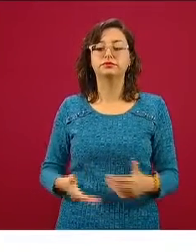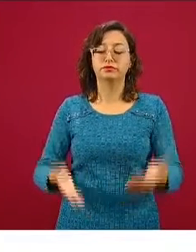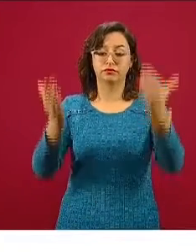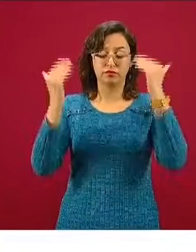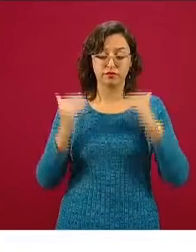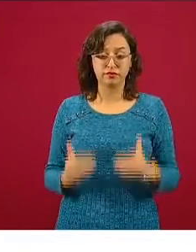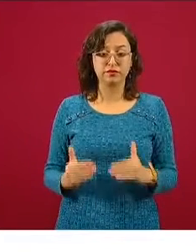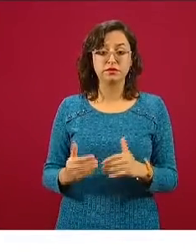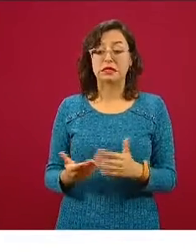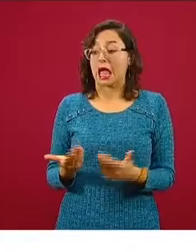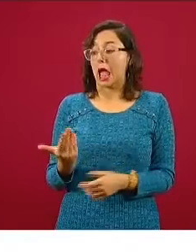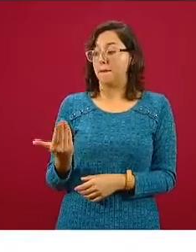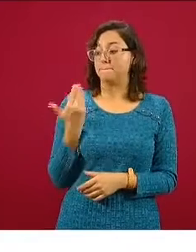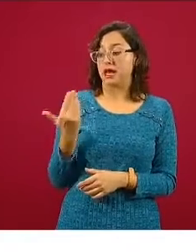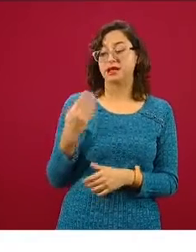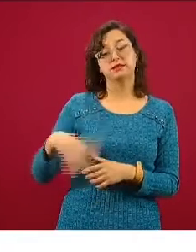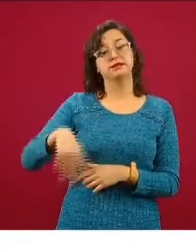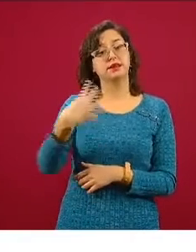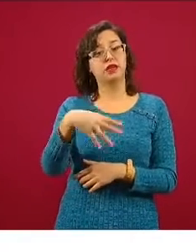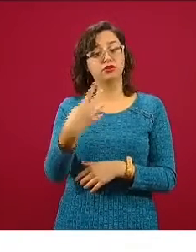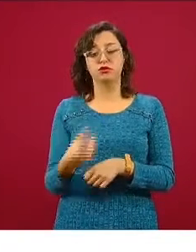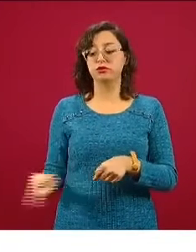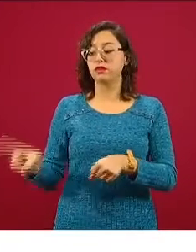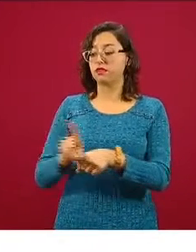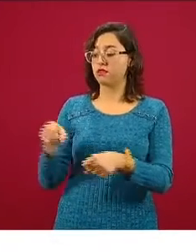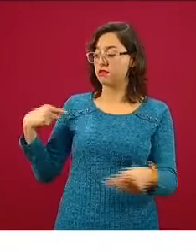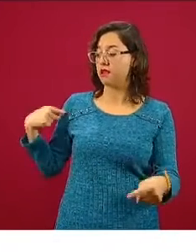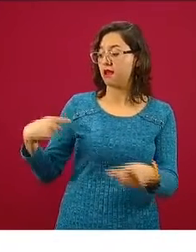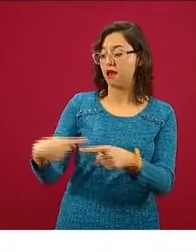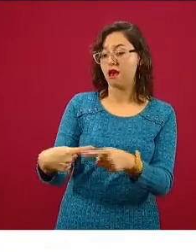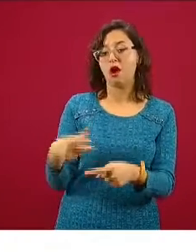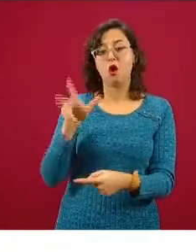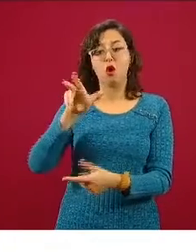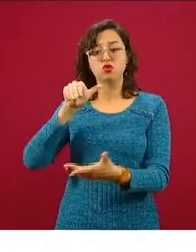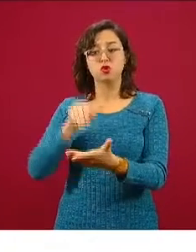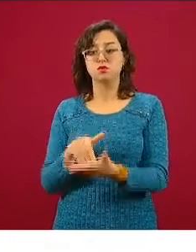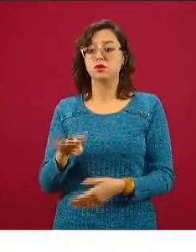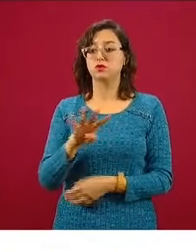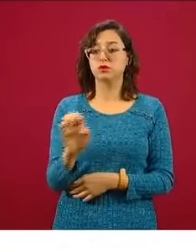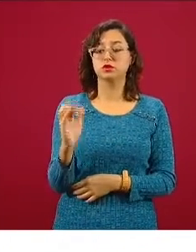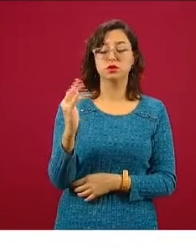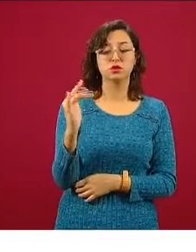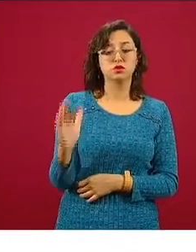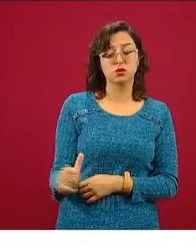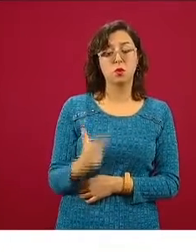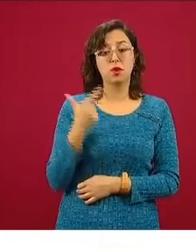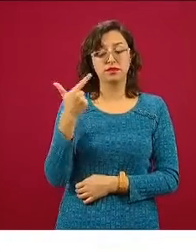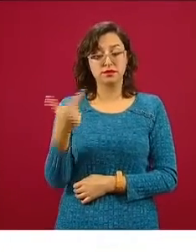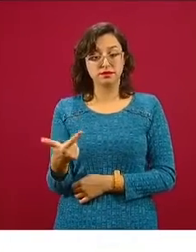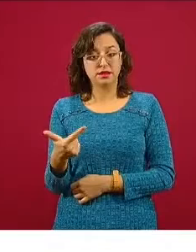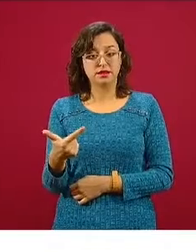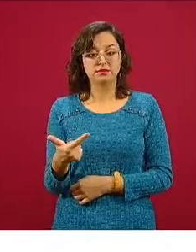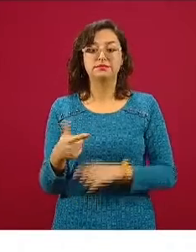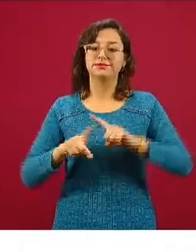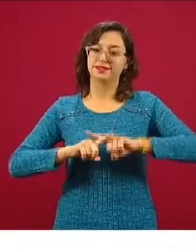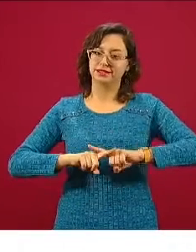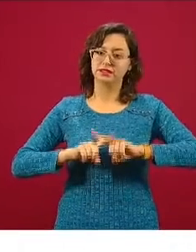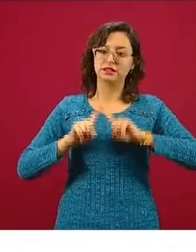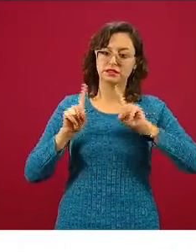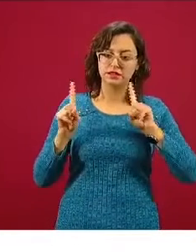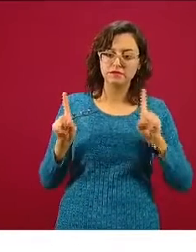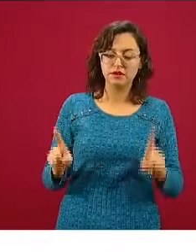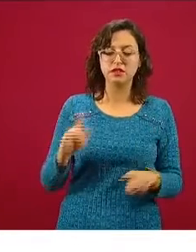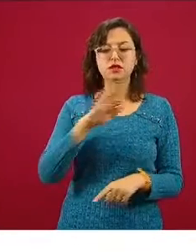los casos recientes, los casos de los últimos 14 días, de estos 8.457, la distribución es